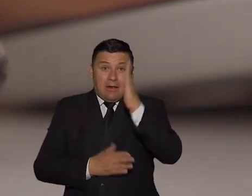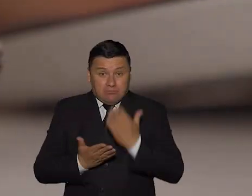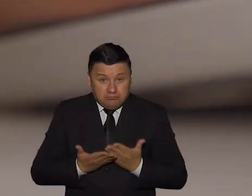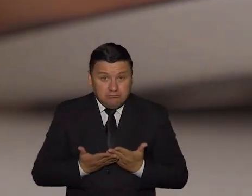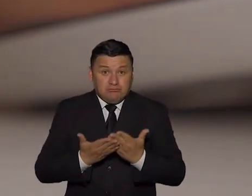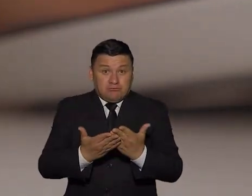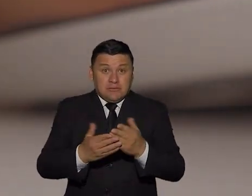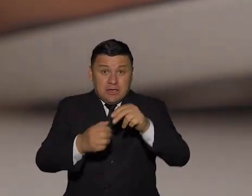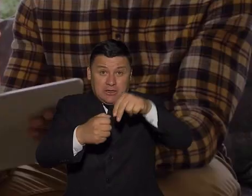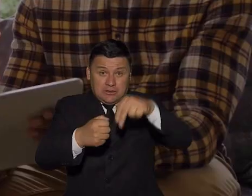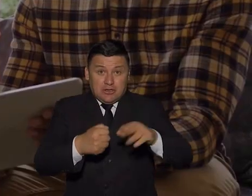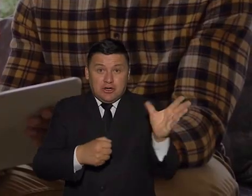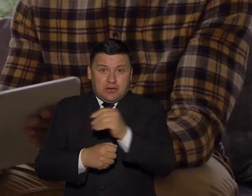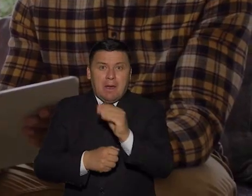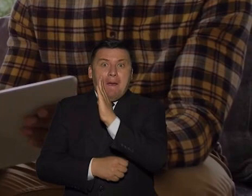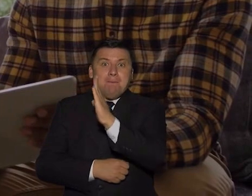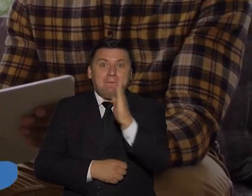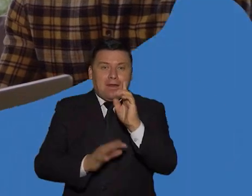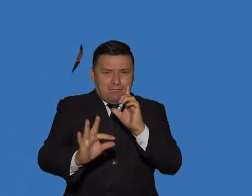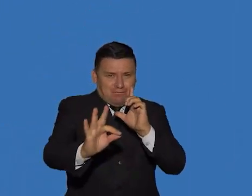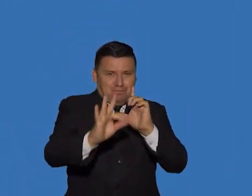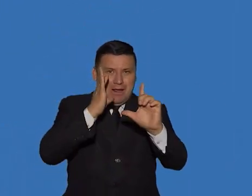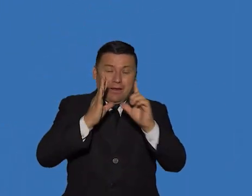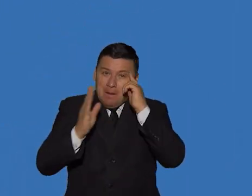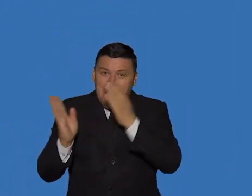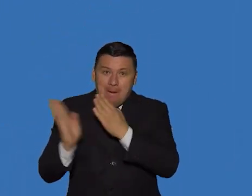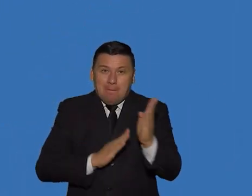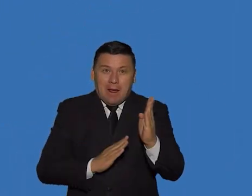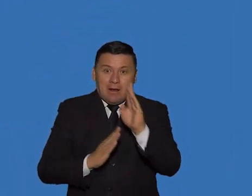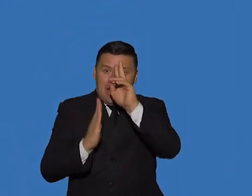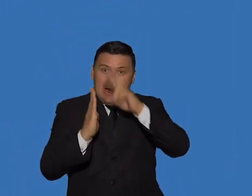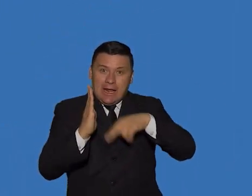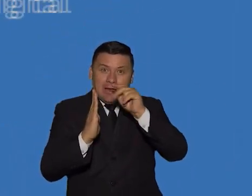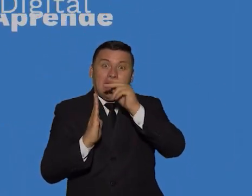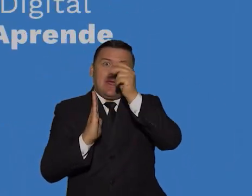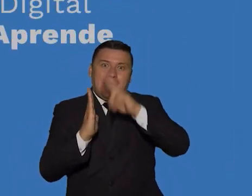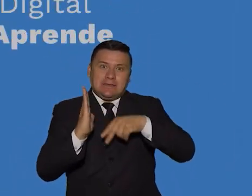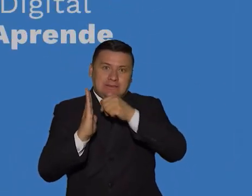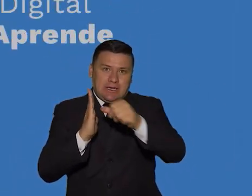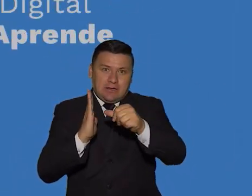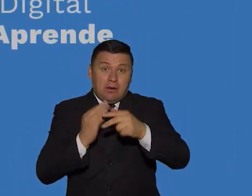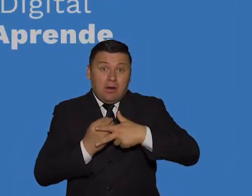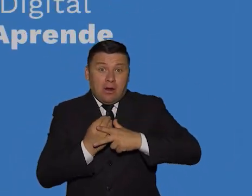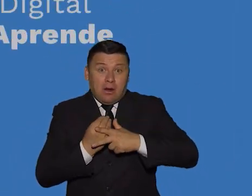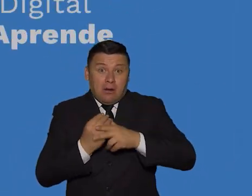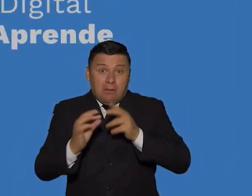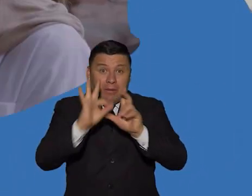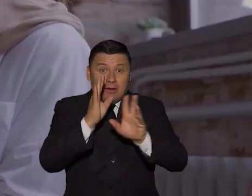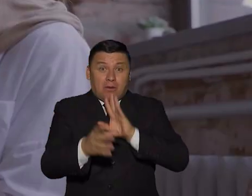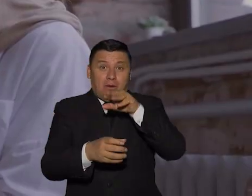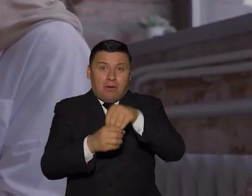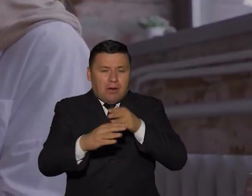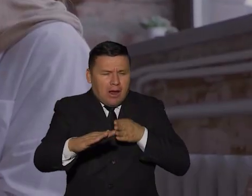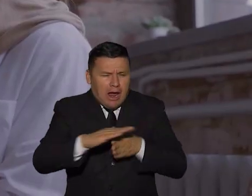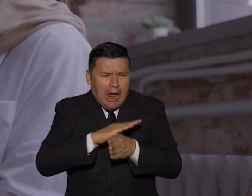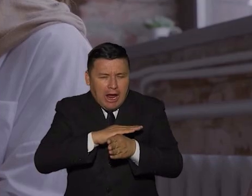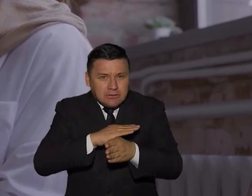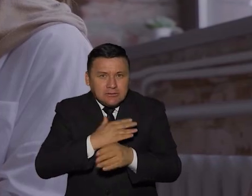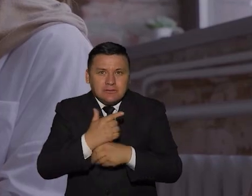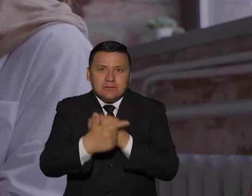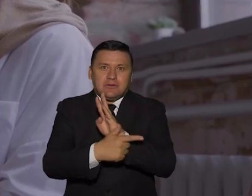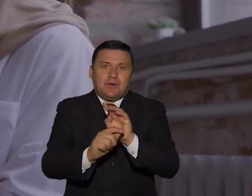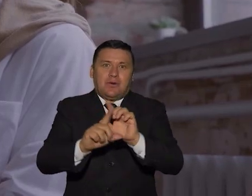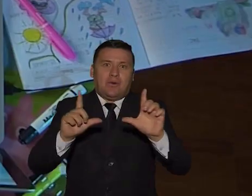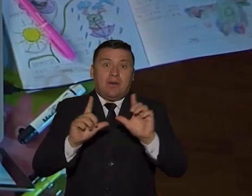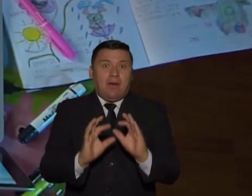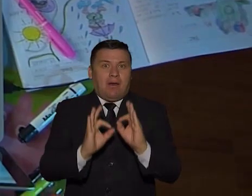El Ministerio de Educación Nacional ha dispuesto para la ciudadanía la Biblioteca Digital del Plan Nacional de Lectura y Escritura, una herramienta virtual